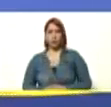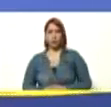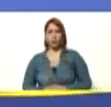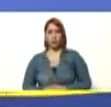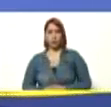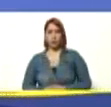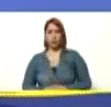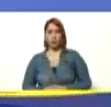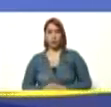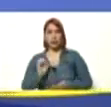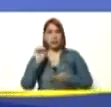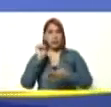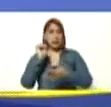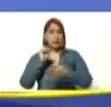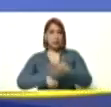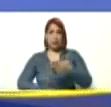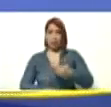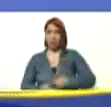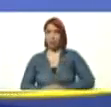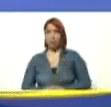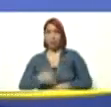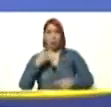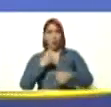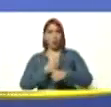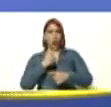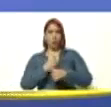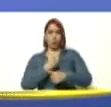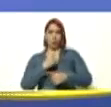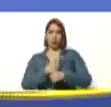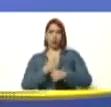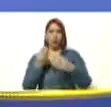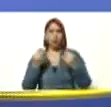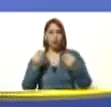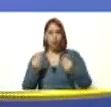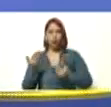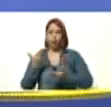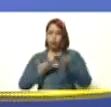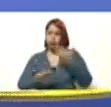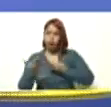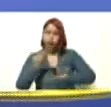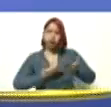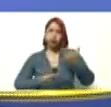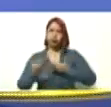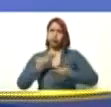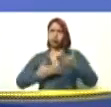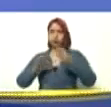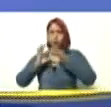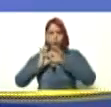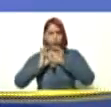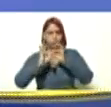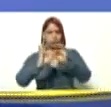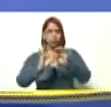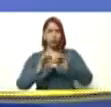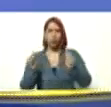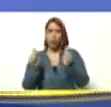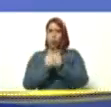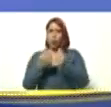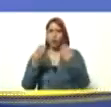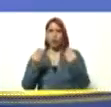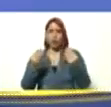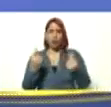sin competencia, con mucha cooperación y colaboración, con mucha